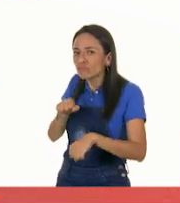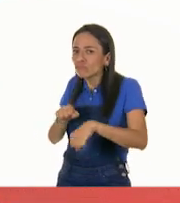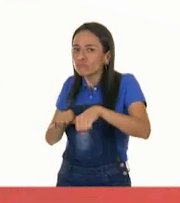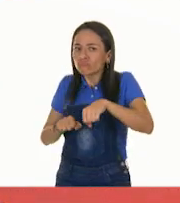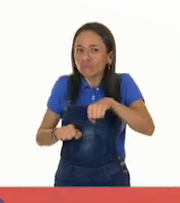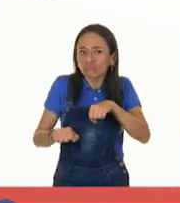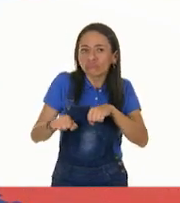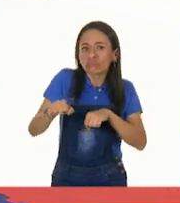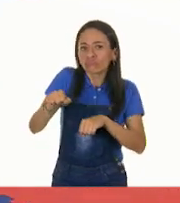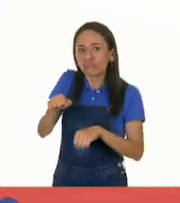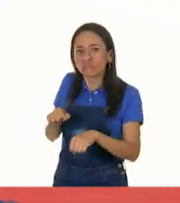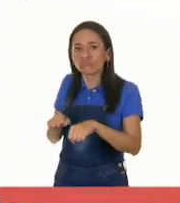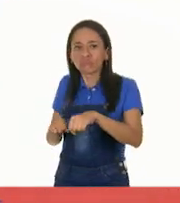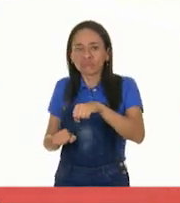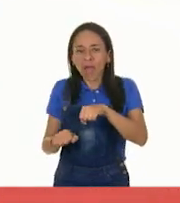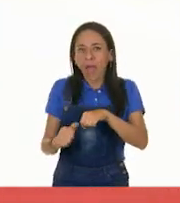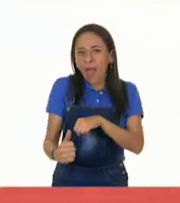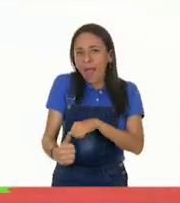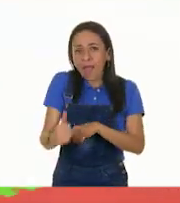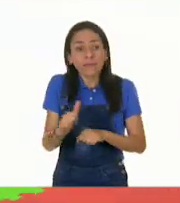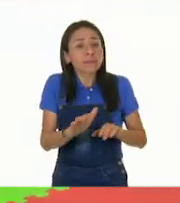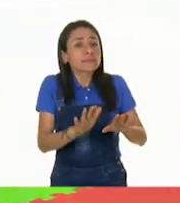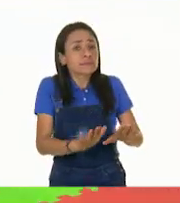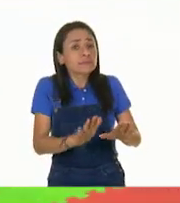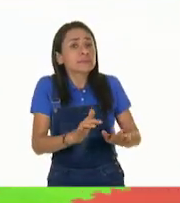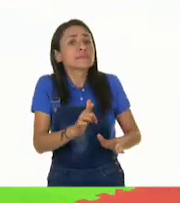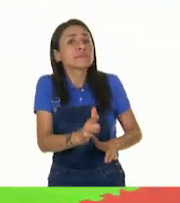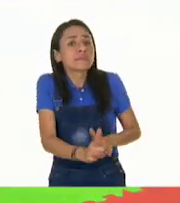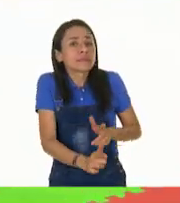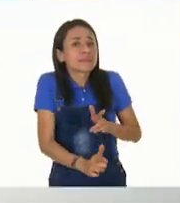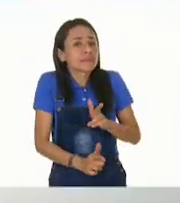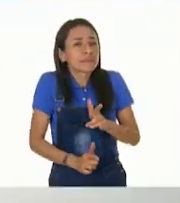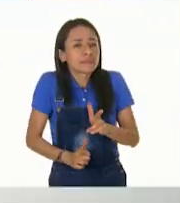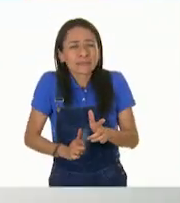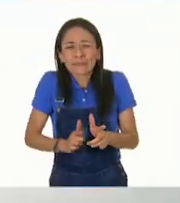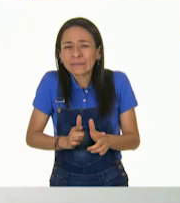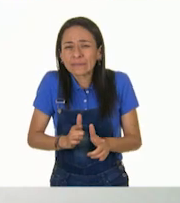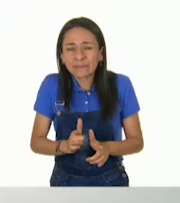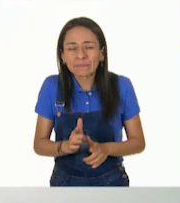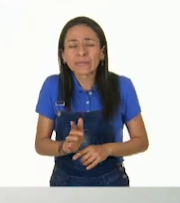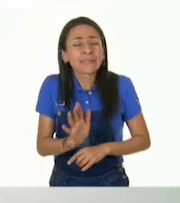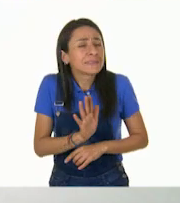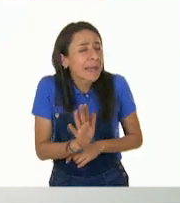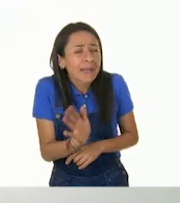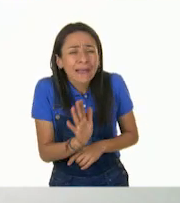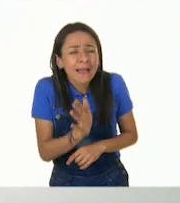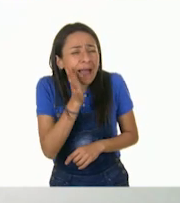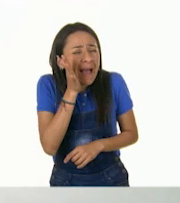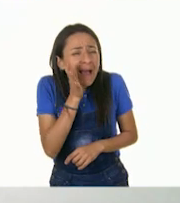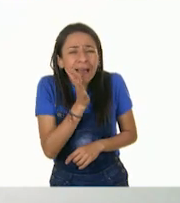despacio despacio ya está cerca que estoy cerca